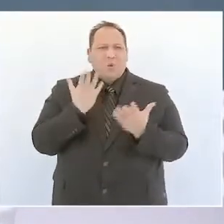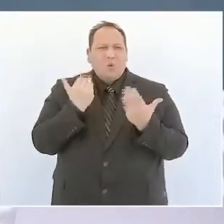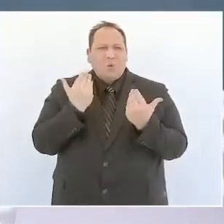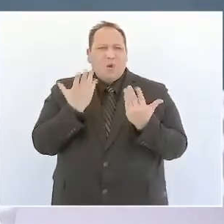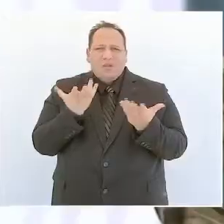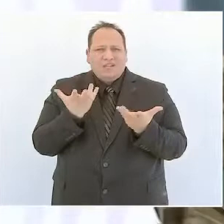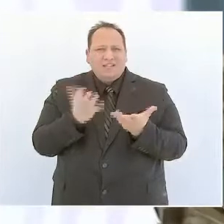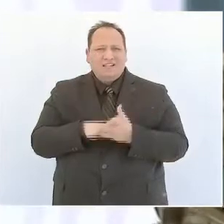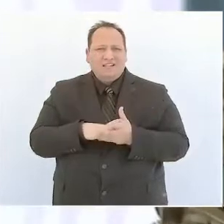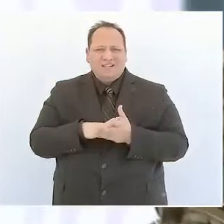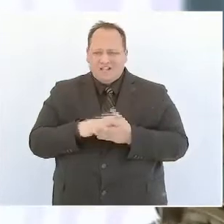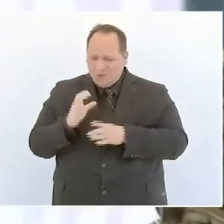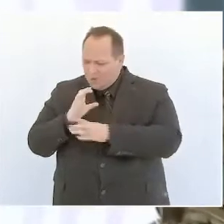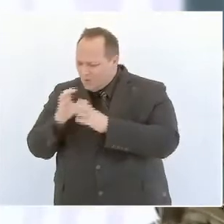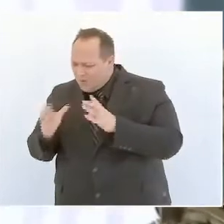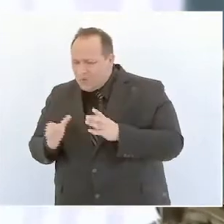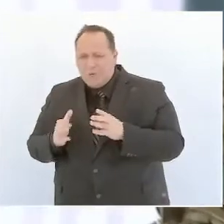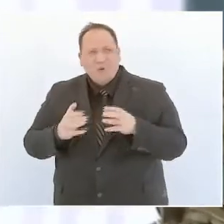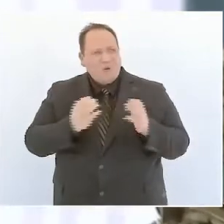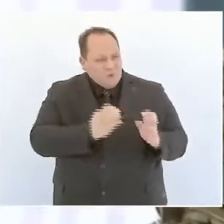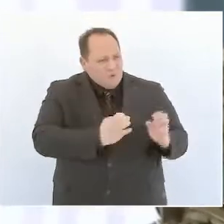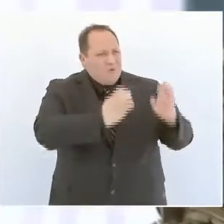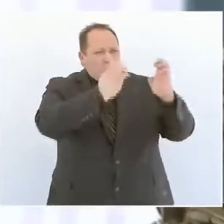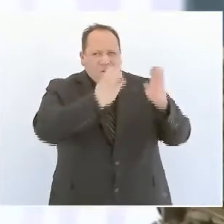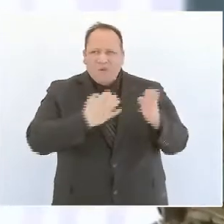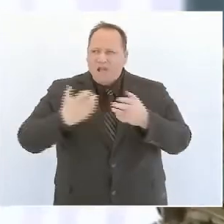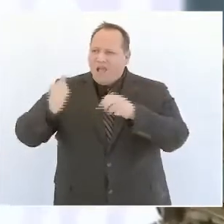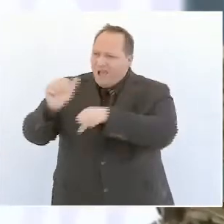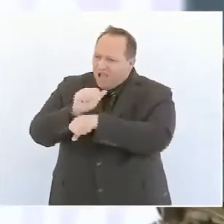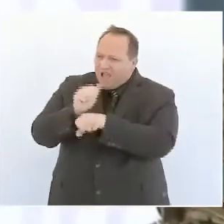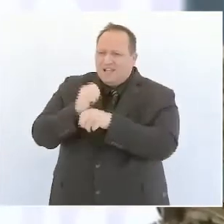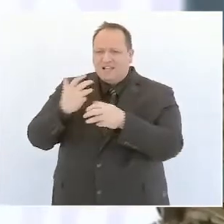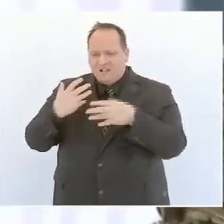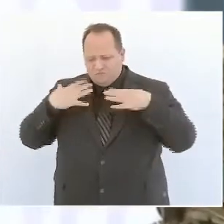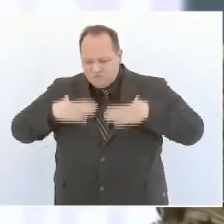equipos, no había infraestructura,